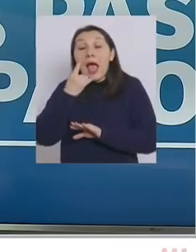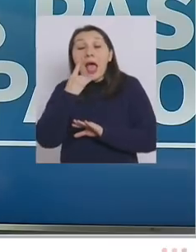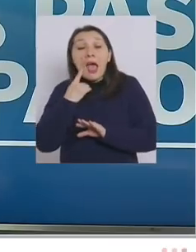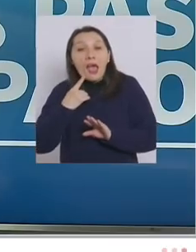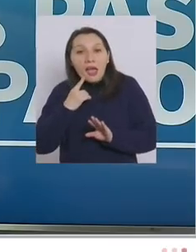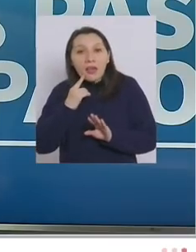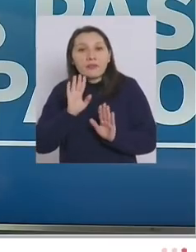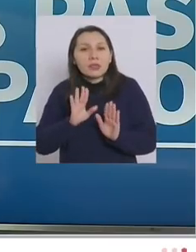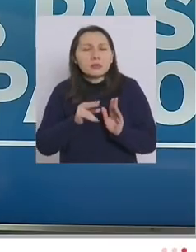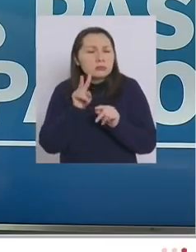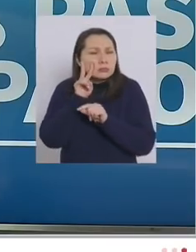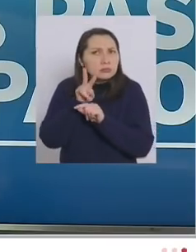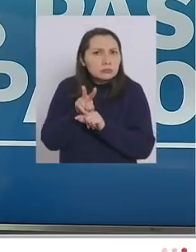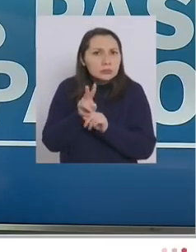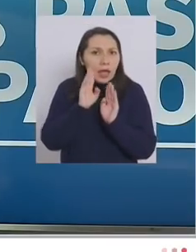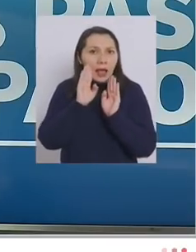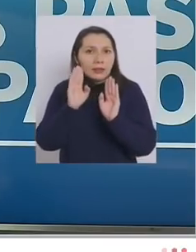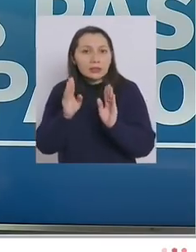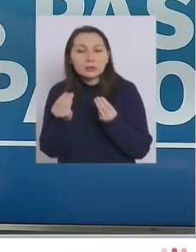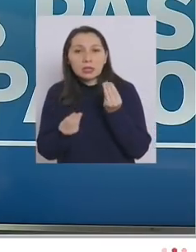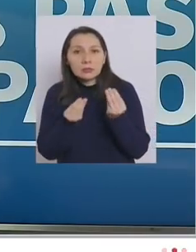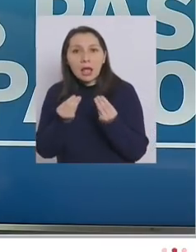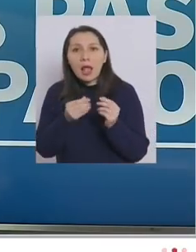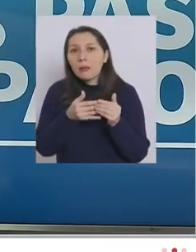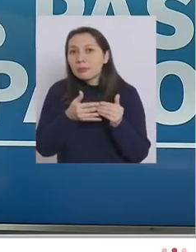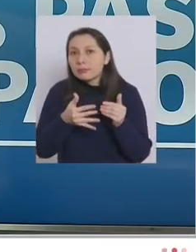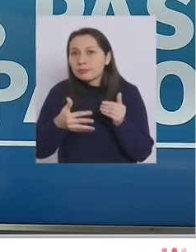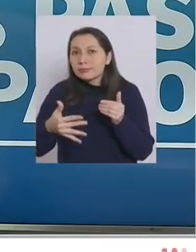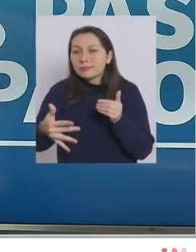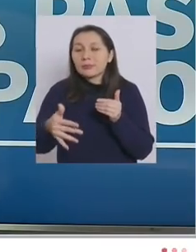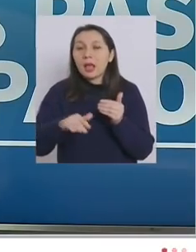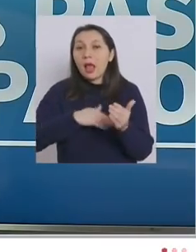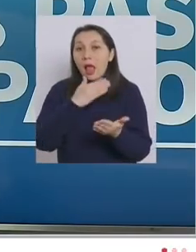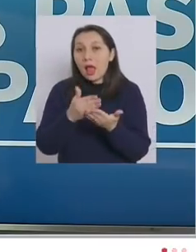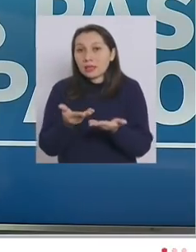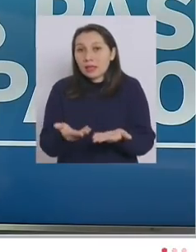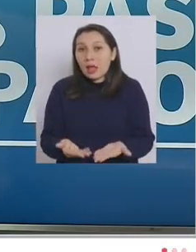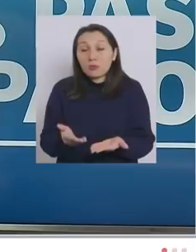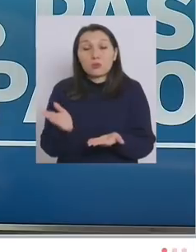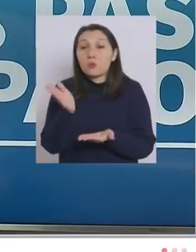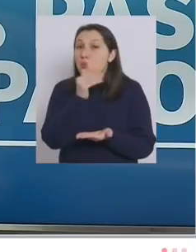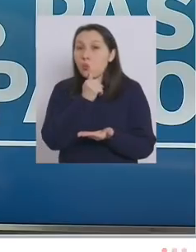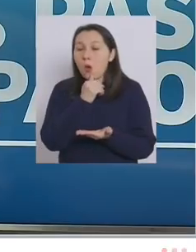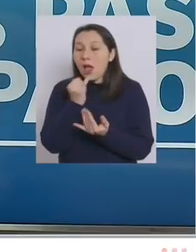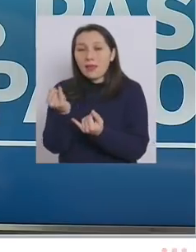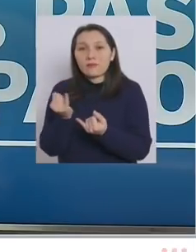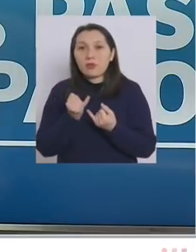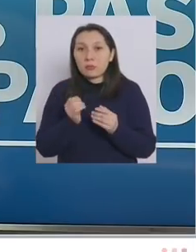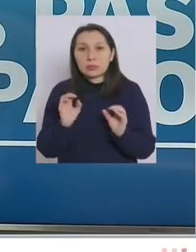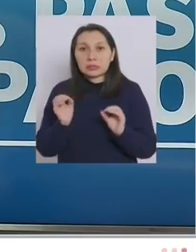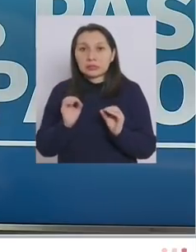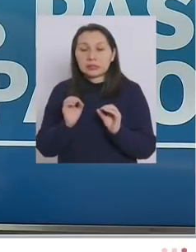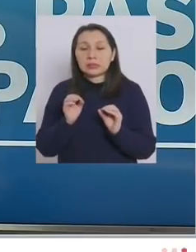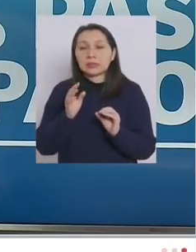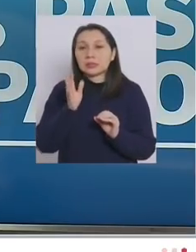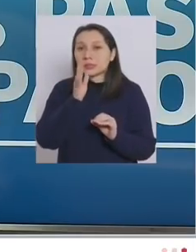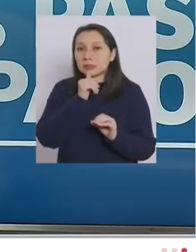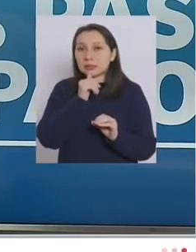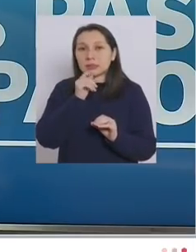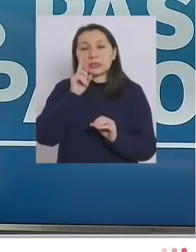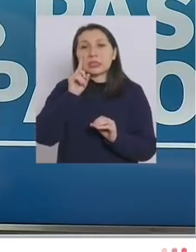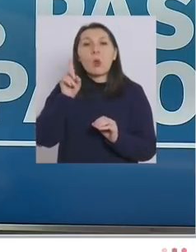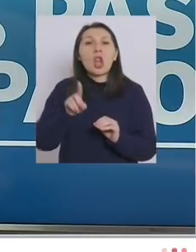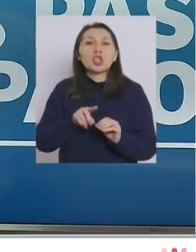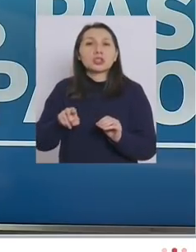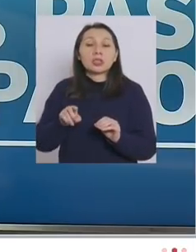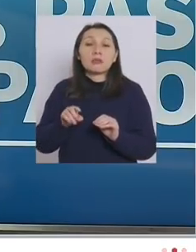y obviamente vamos a estar súper atentos a lo que pasa. Hasta hoy, ¿cierto?, no hay señales al menos de que no tenga